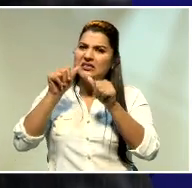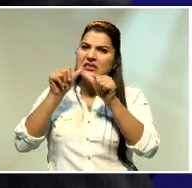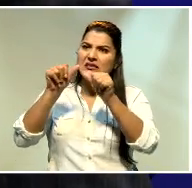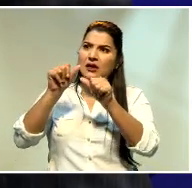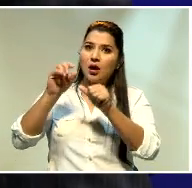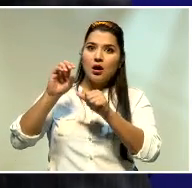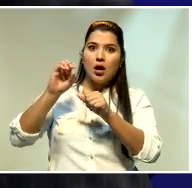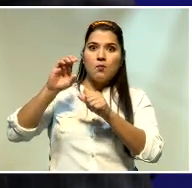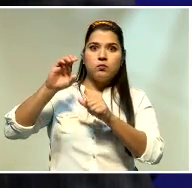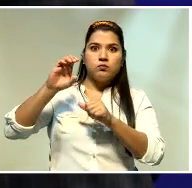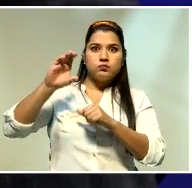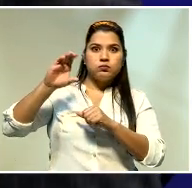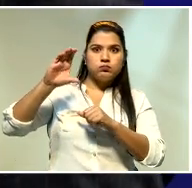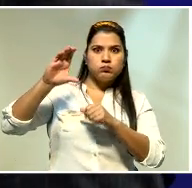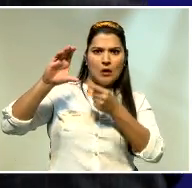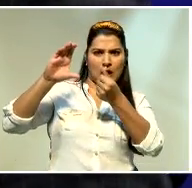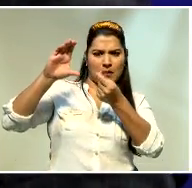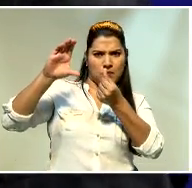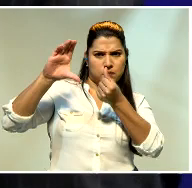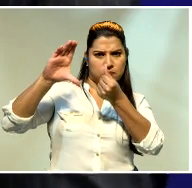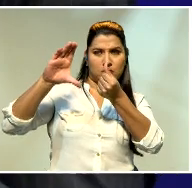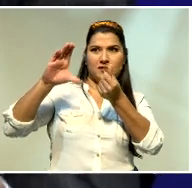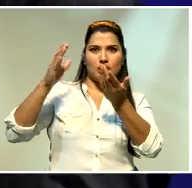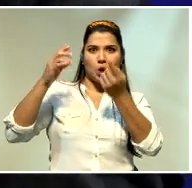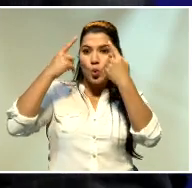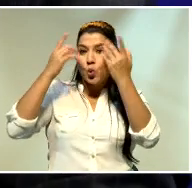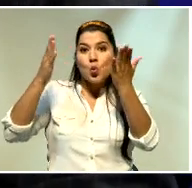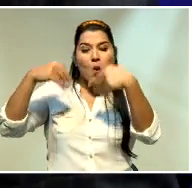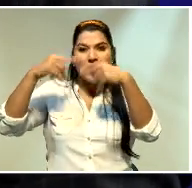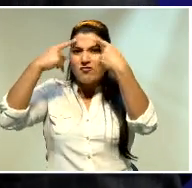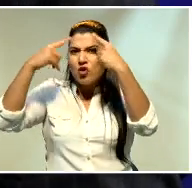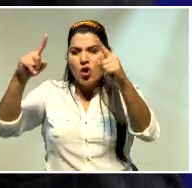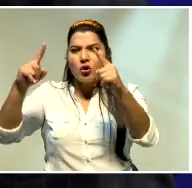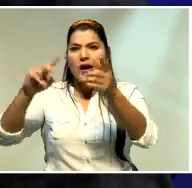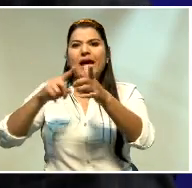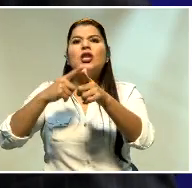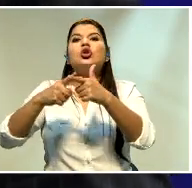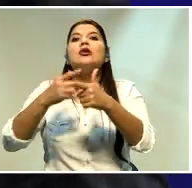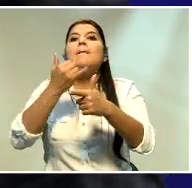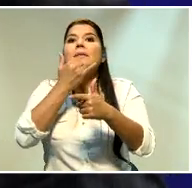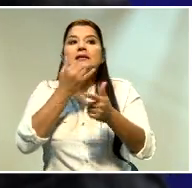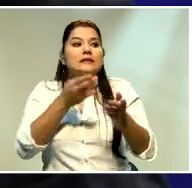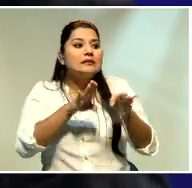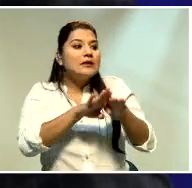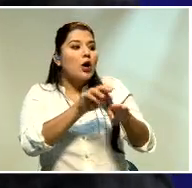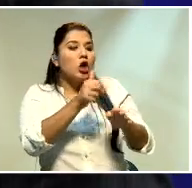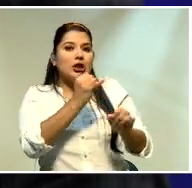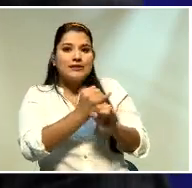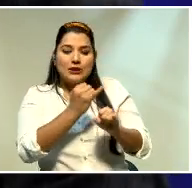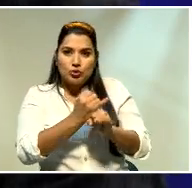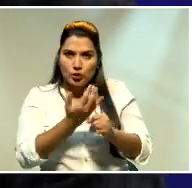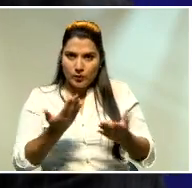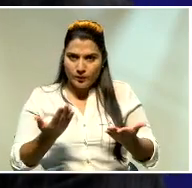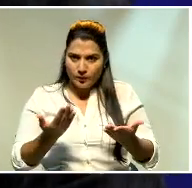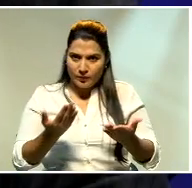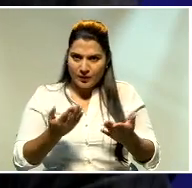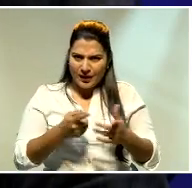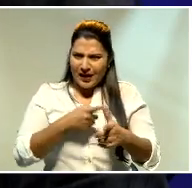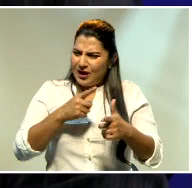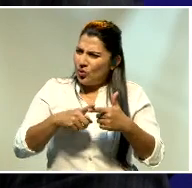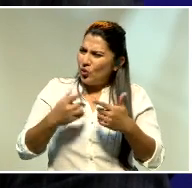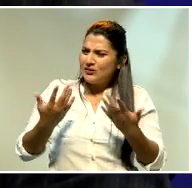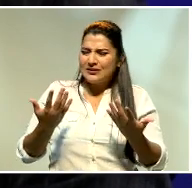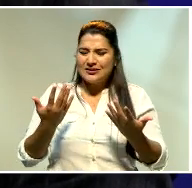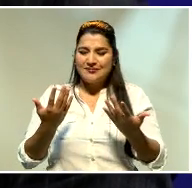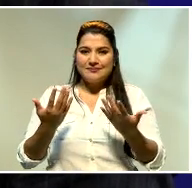resultados así, lo que hace es tener que cerrar otras instituciones. Entonces la gente dice, pero hágalo crecer. Entonces ahí entramos en